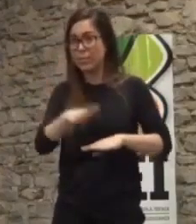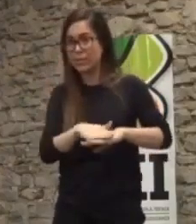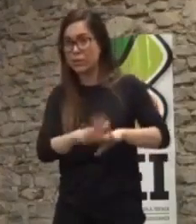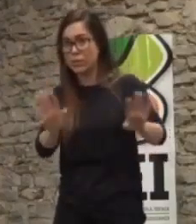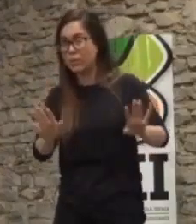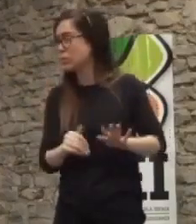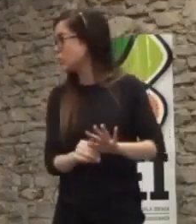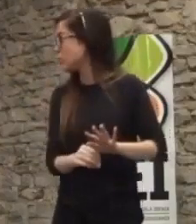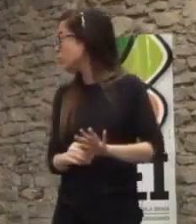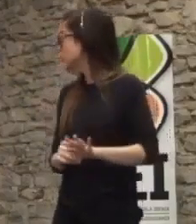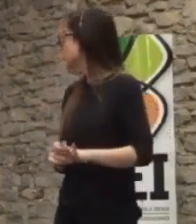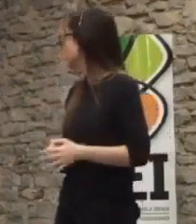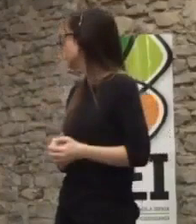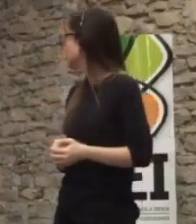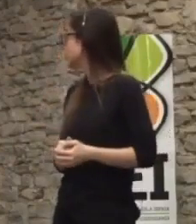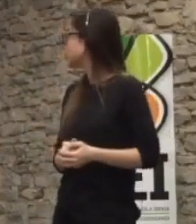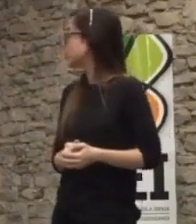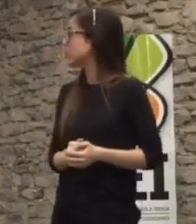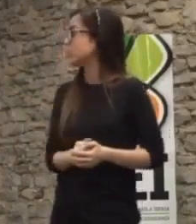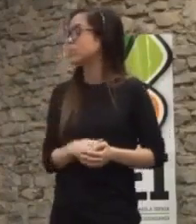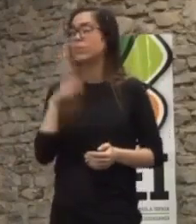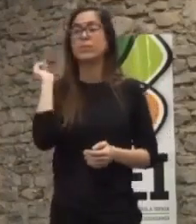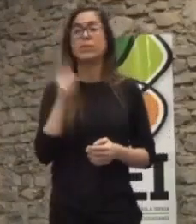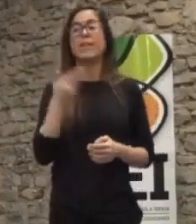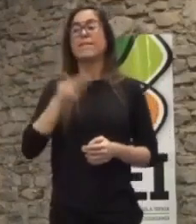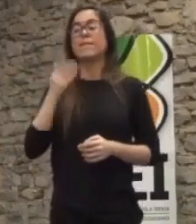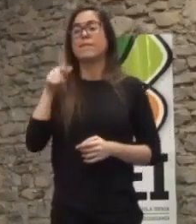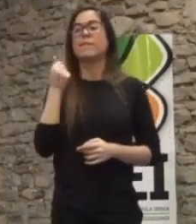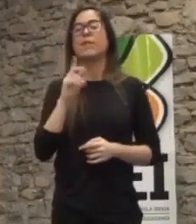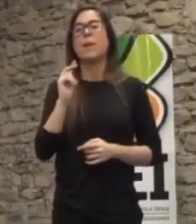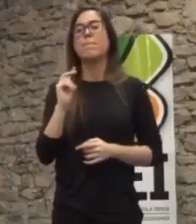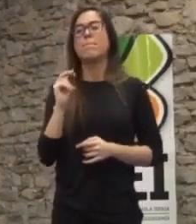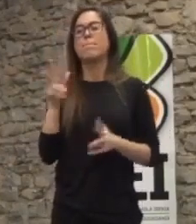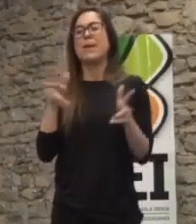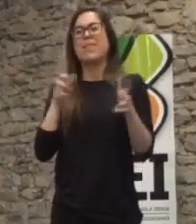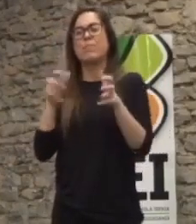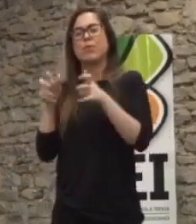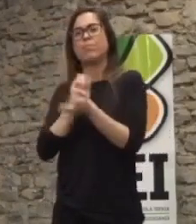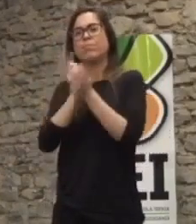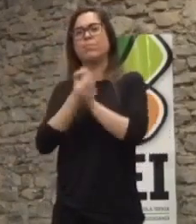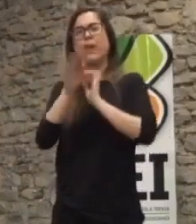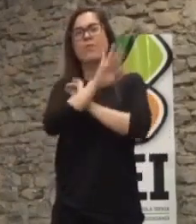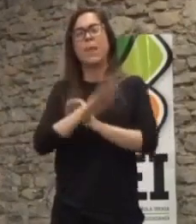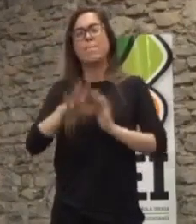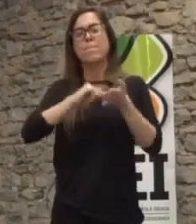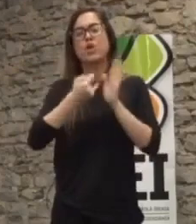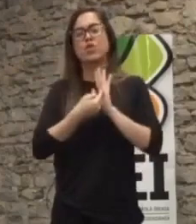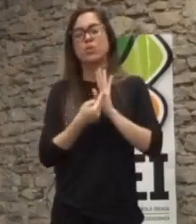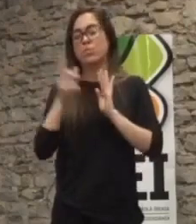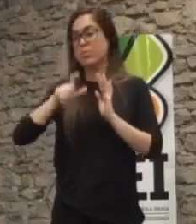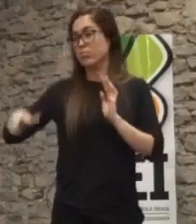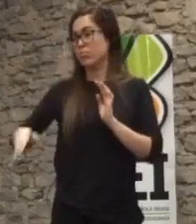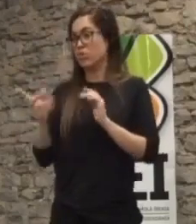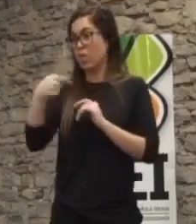cuando Daniel de Torres habla de promover un cambio en las percepciones, Normalmente los proyectos, las personas